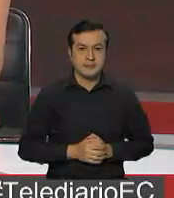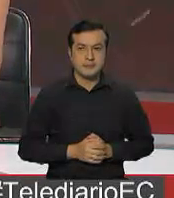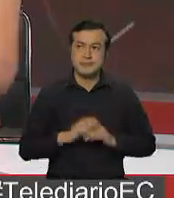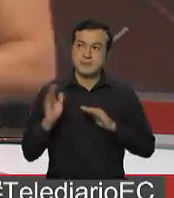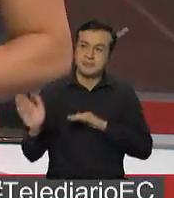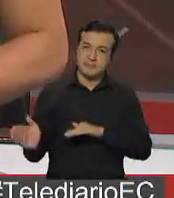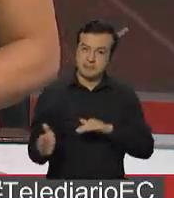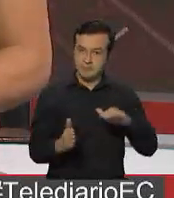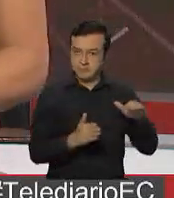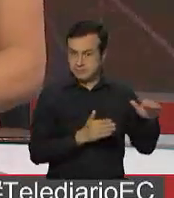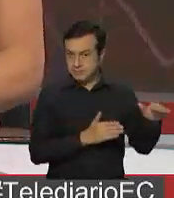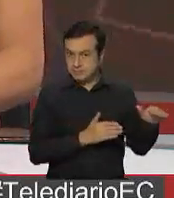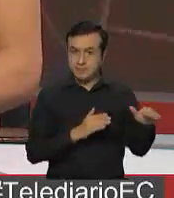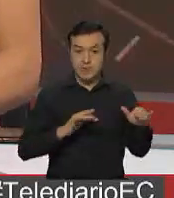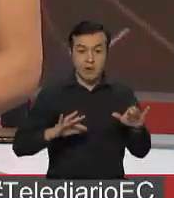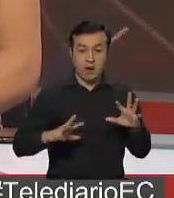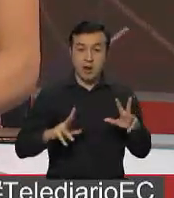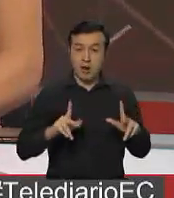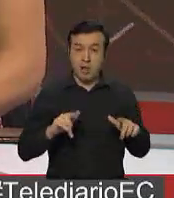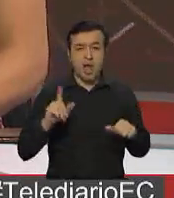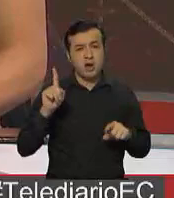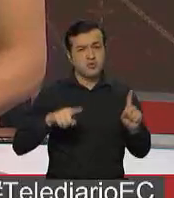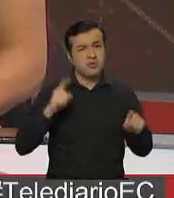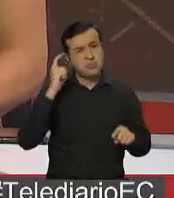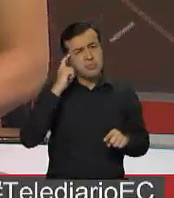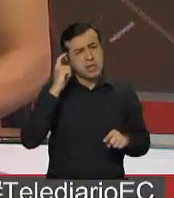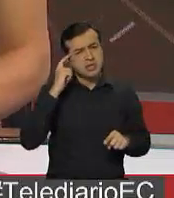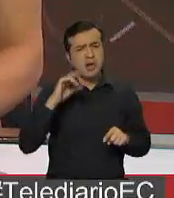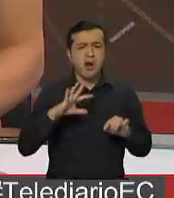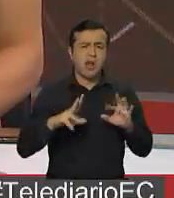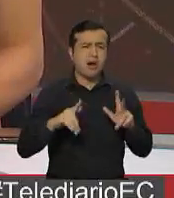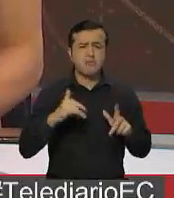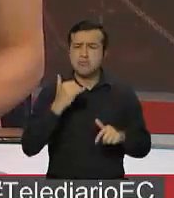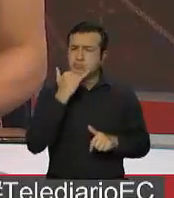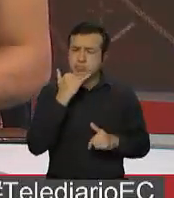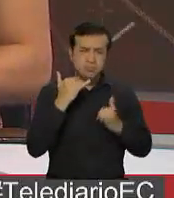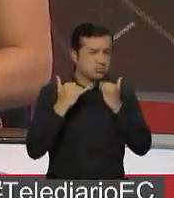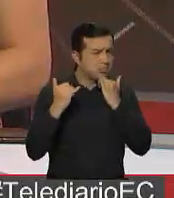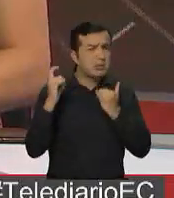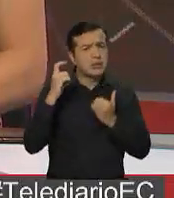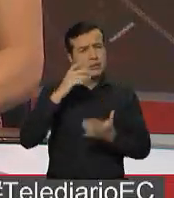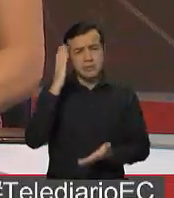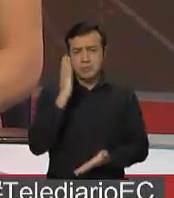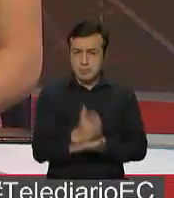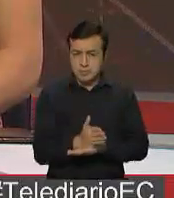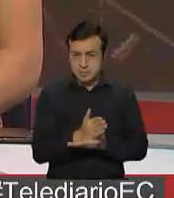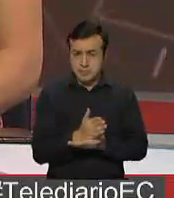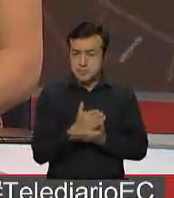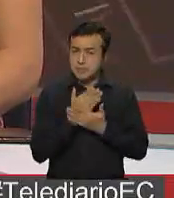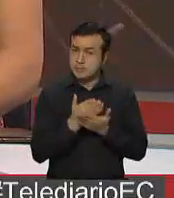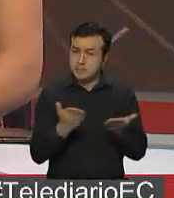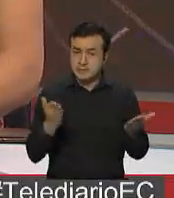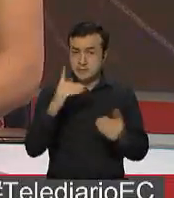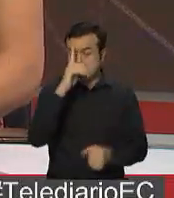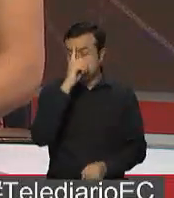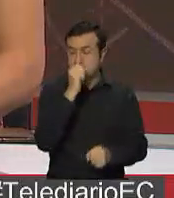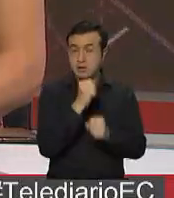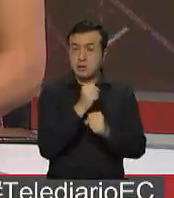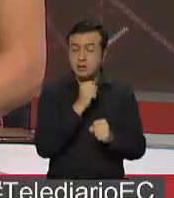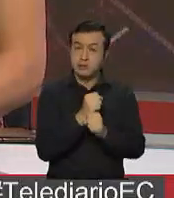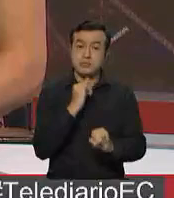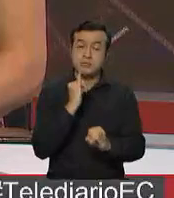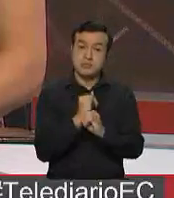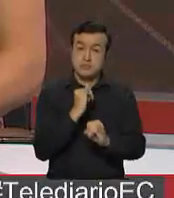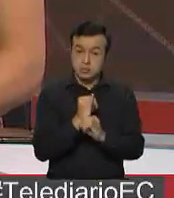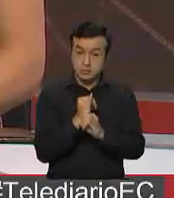La normalización de la corrupción es una actitud cultural que debe desecharse desde la acción ciudadana y no menos desde el trabajo institucional, que